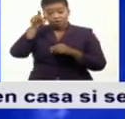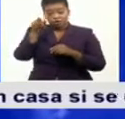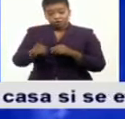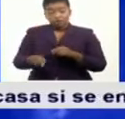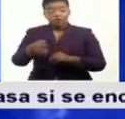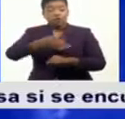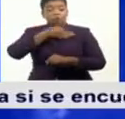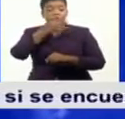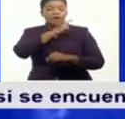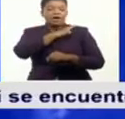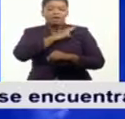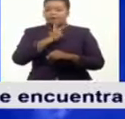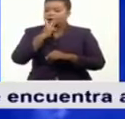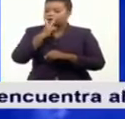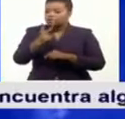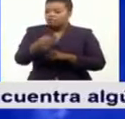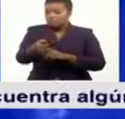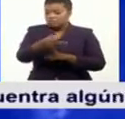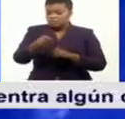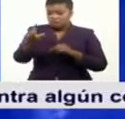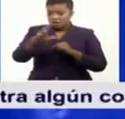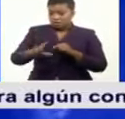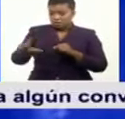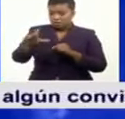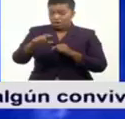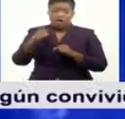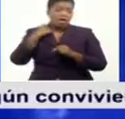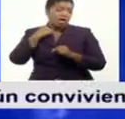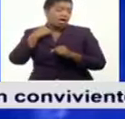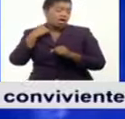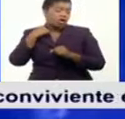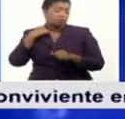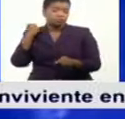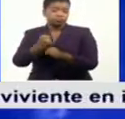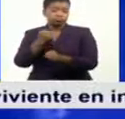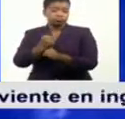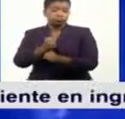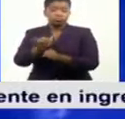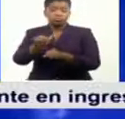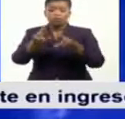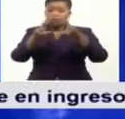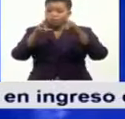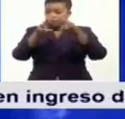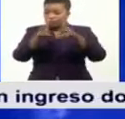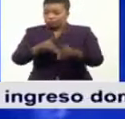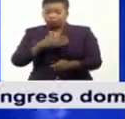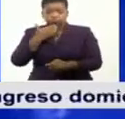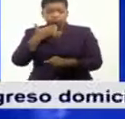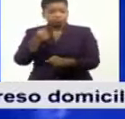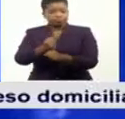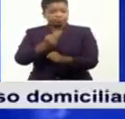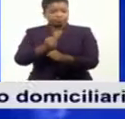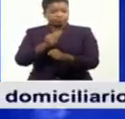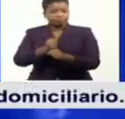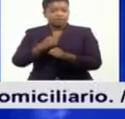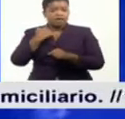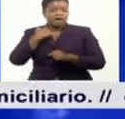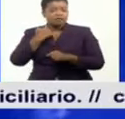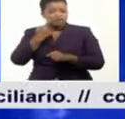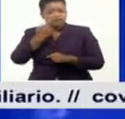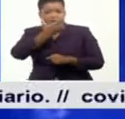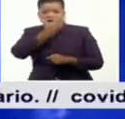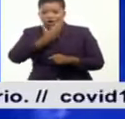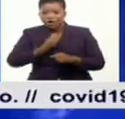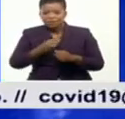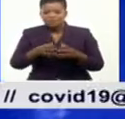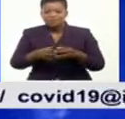atención primaria de la provincia, con años de experiencia y además muchos resultados en su trabajo. Años de experiencia, pero se ve muy joven. Es joven,